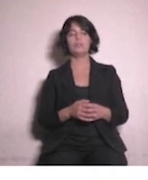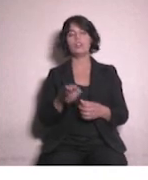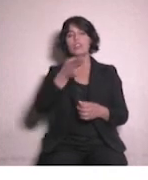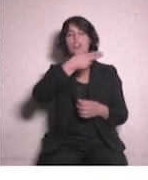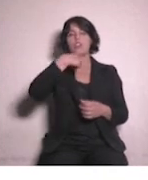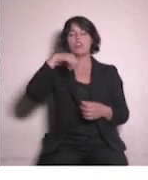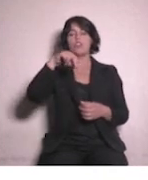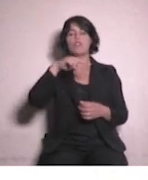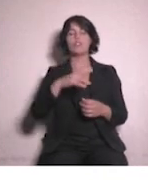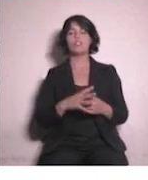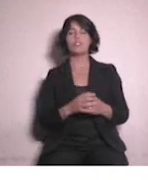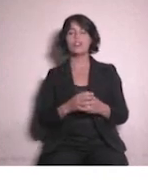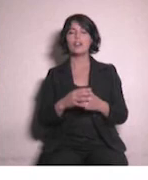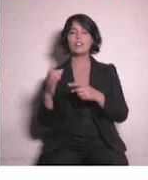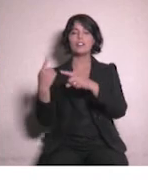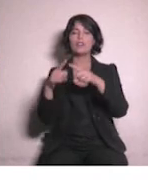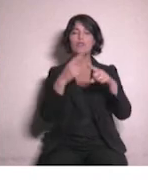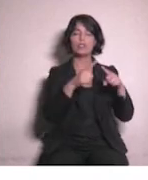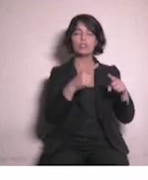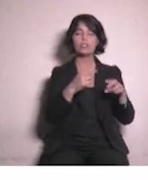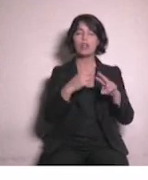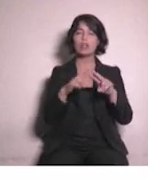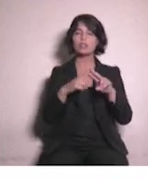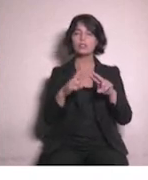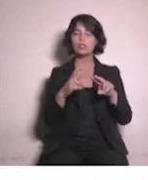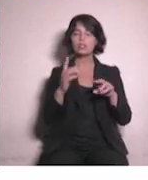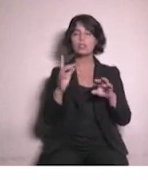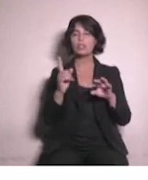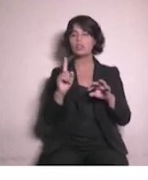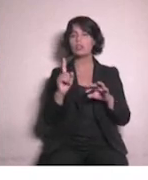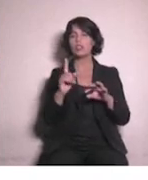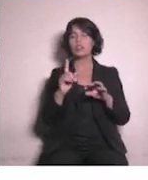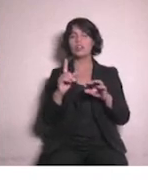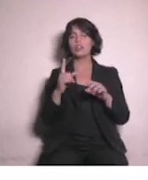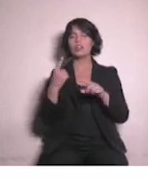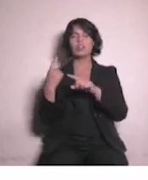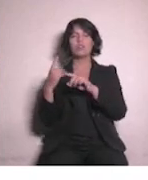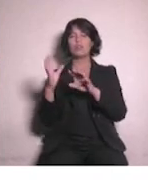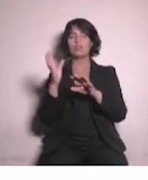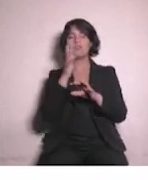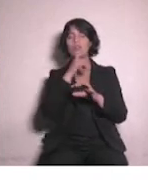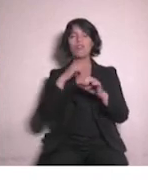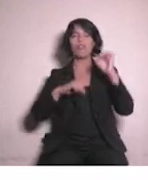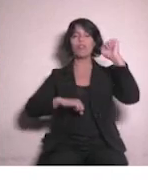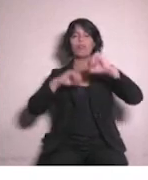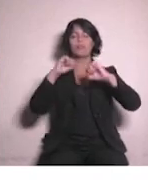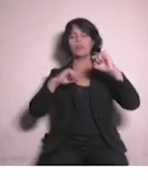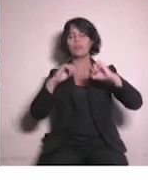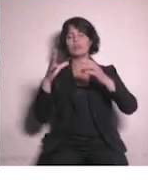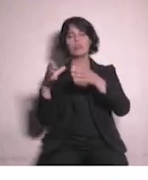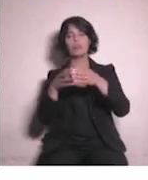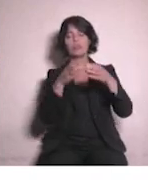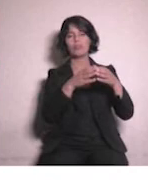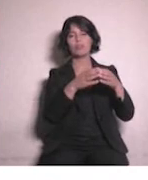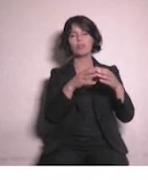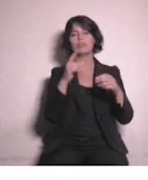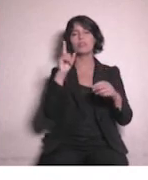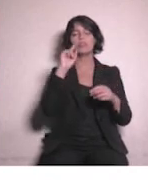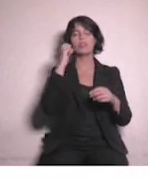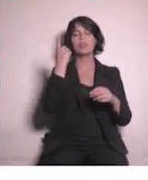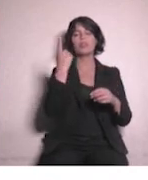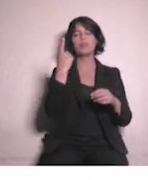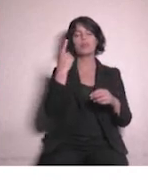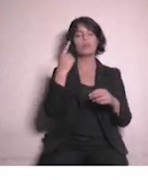Nuestra diversificación nos lleva a que ninguna compañía en particular, ni directa ni indirectamente, haya más de un 1% del